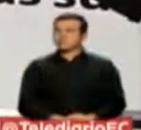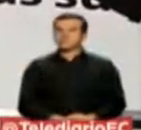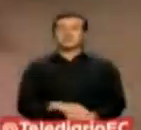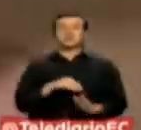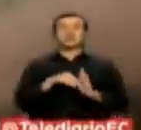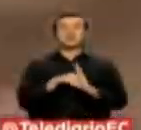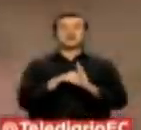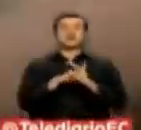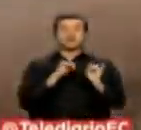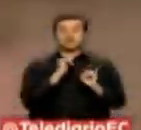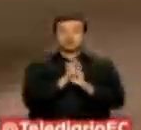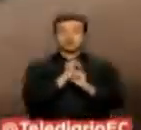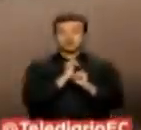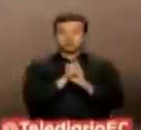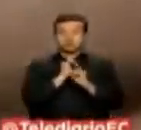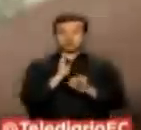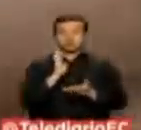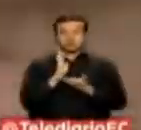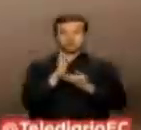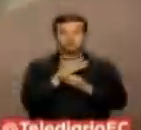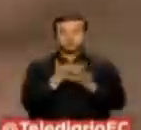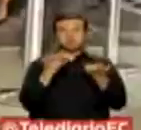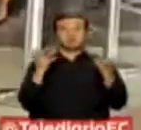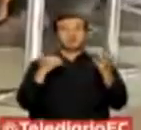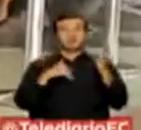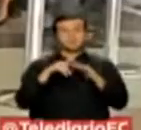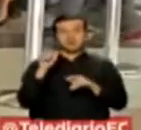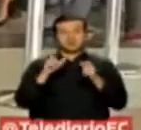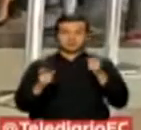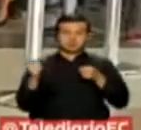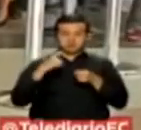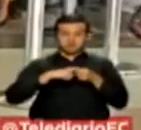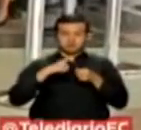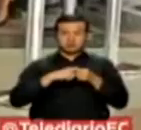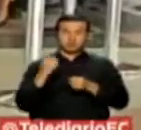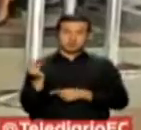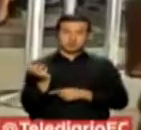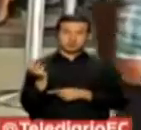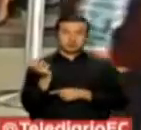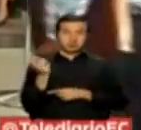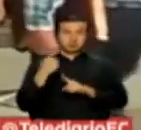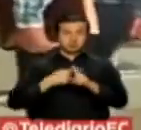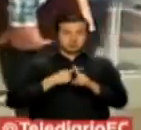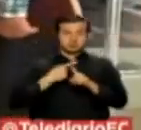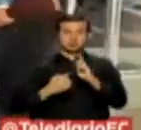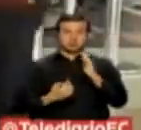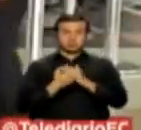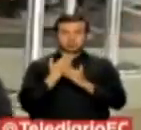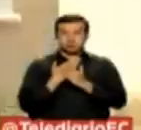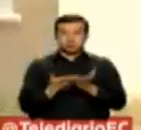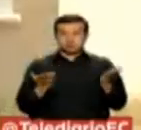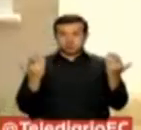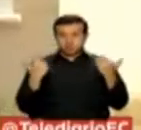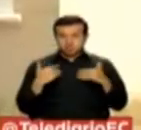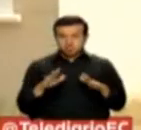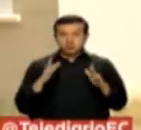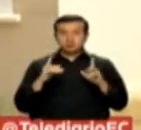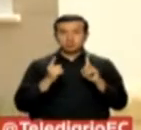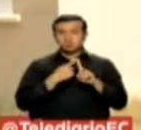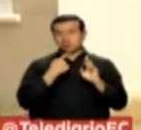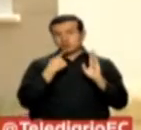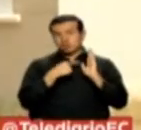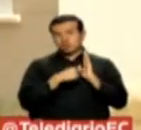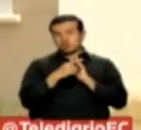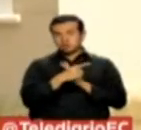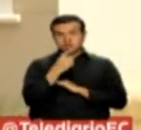El Banco del Instituto Ecuatoriano de Seguridad Social busca llegar a más afiliados, jubilados y pensionistas a través de nuevos productos. Uno de ellos, se informó,